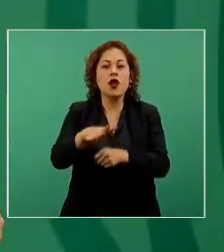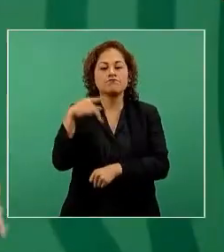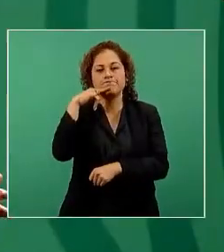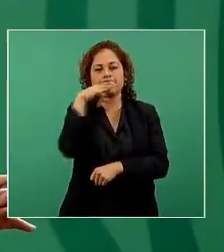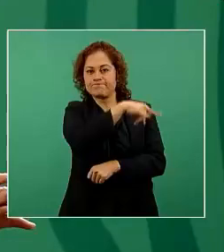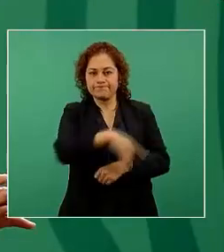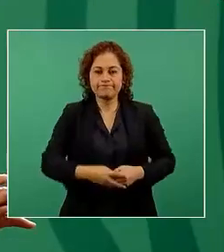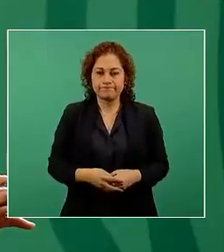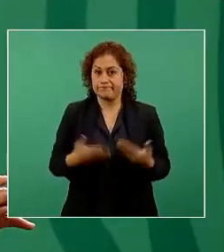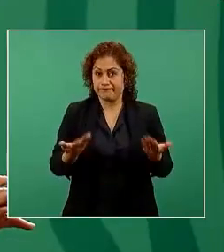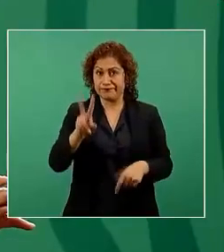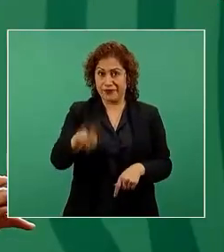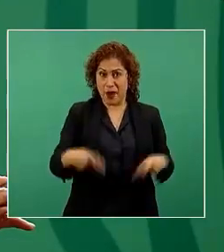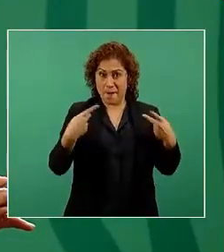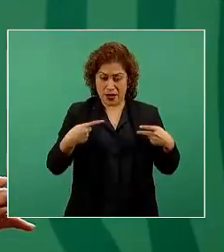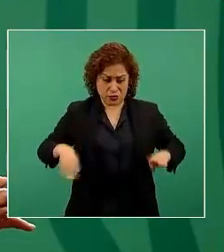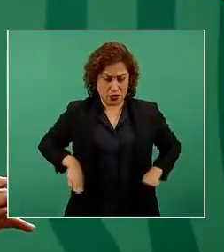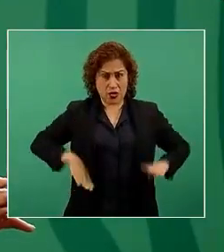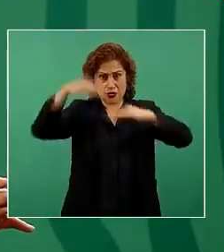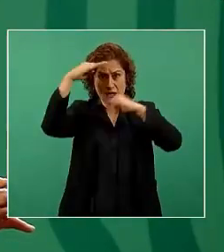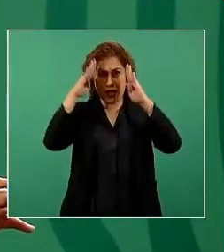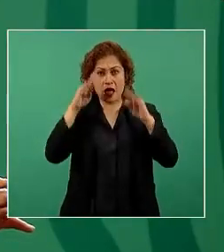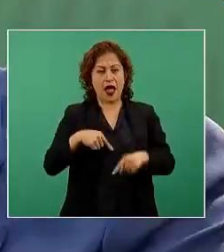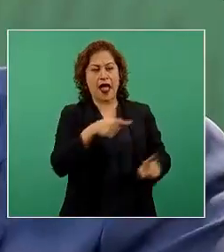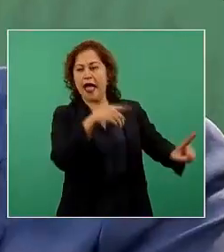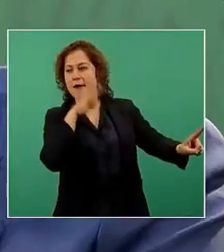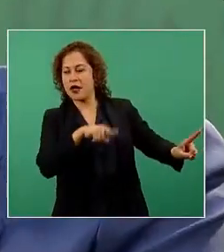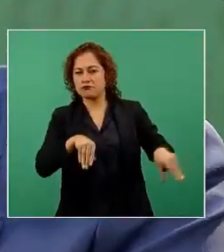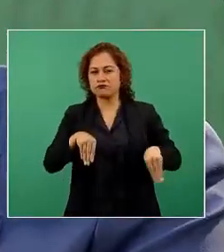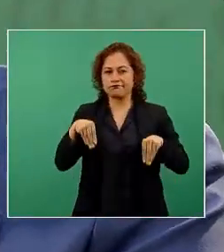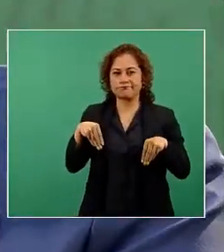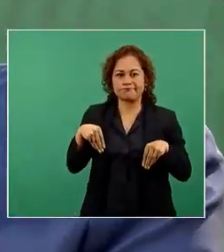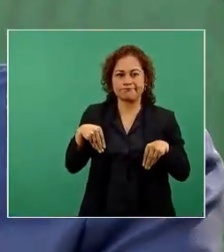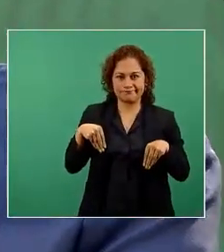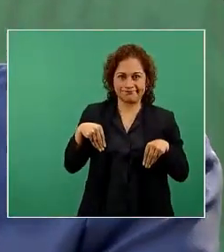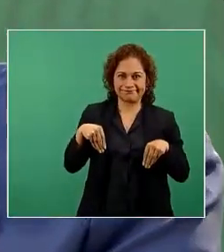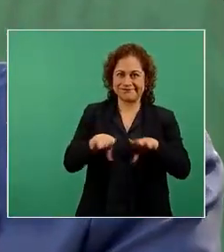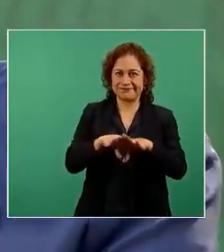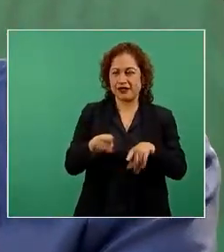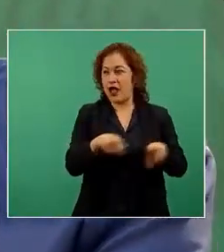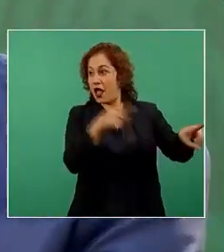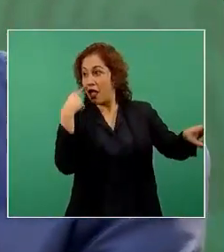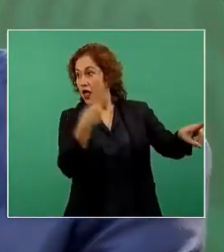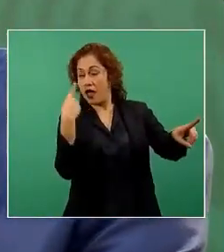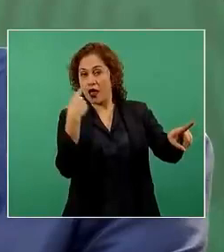Les encanta tirar la piedra y esconder la mano. Y